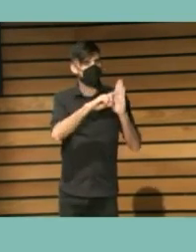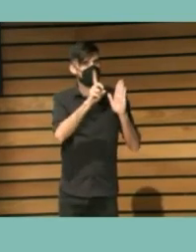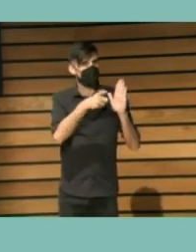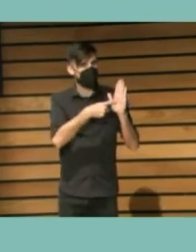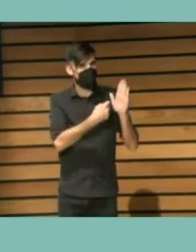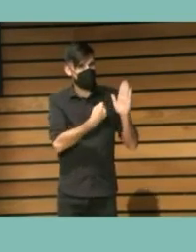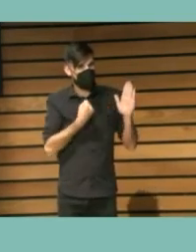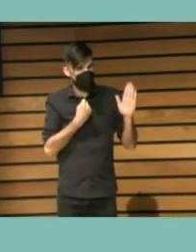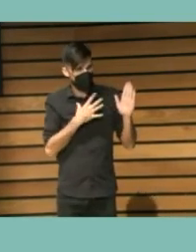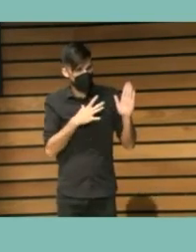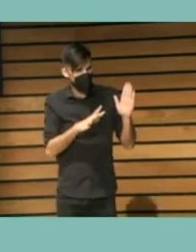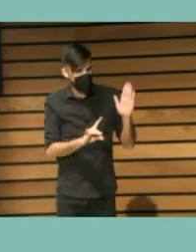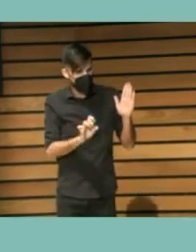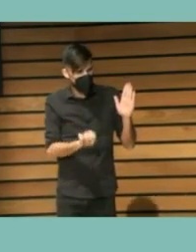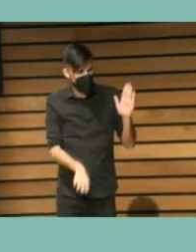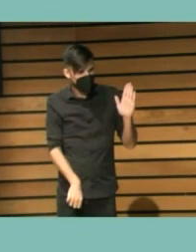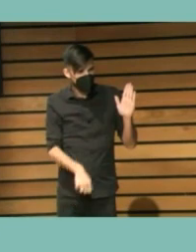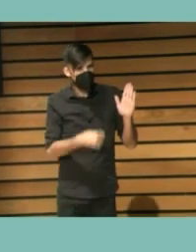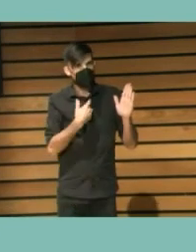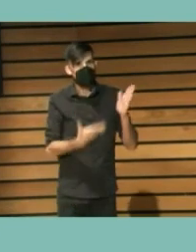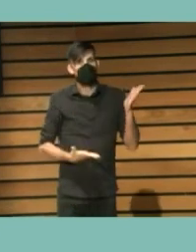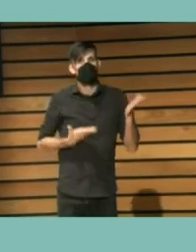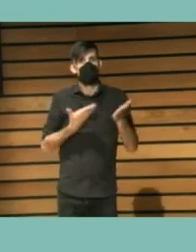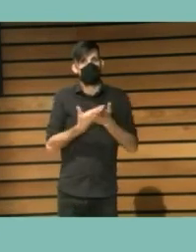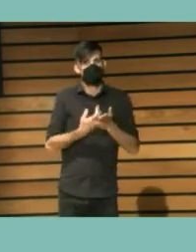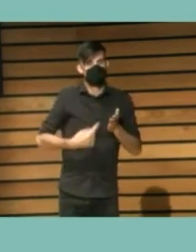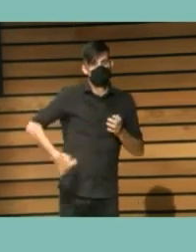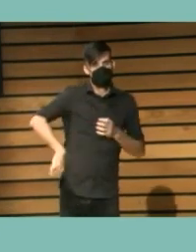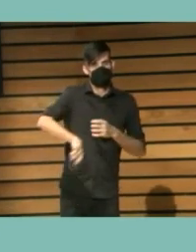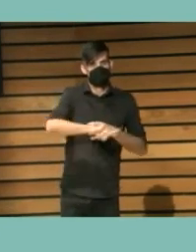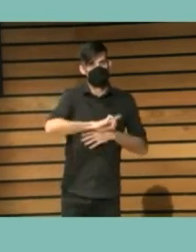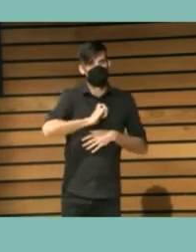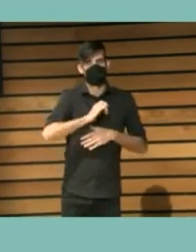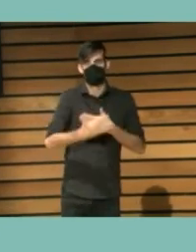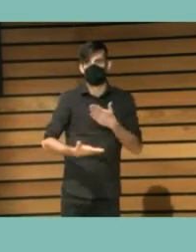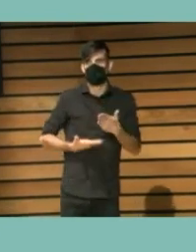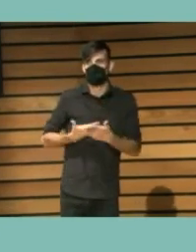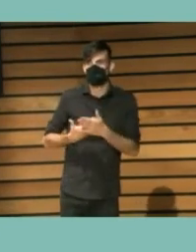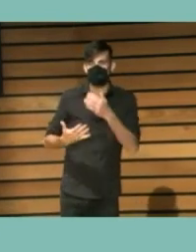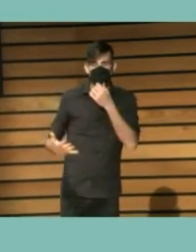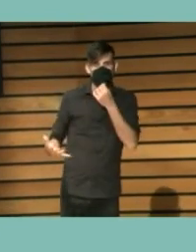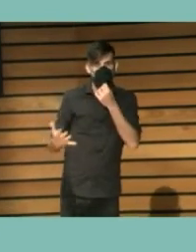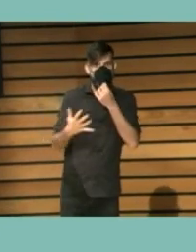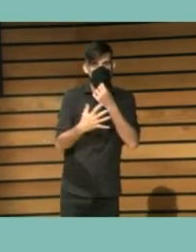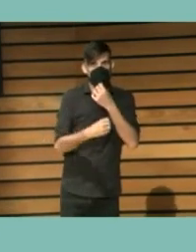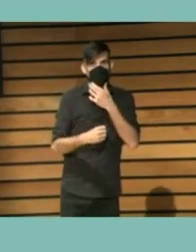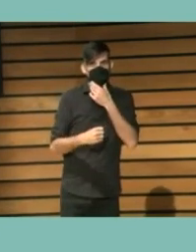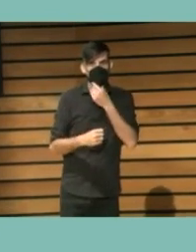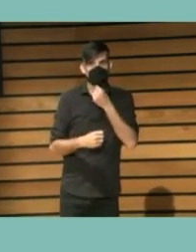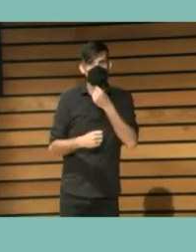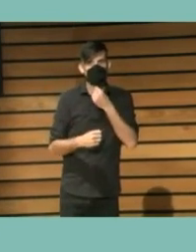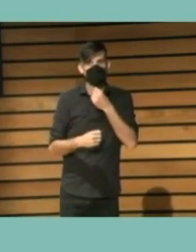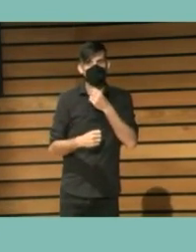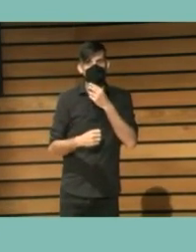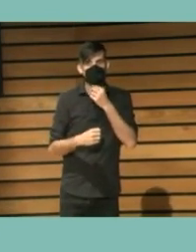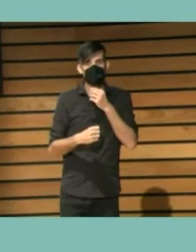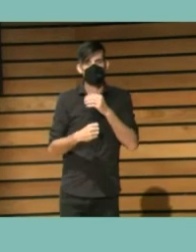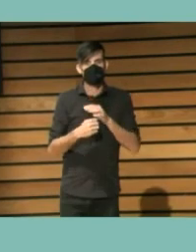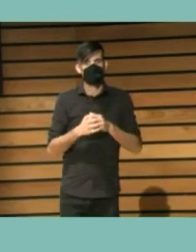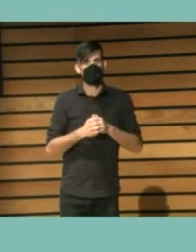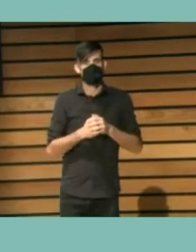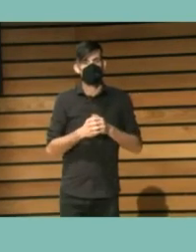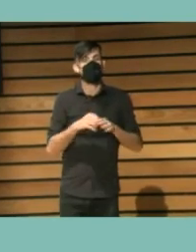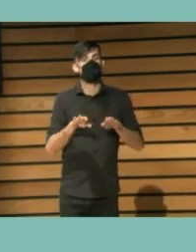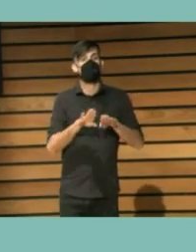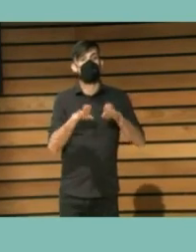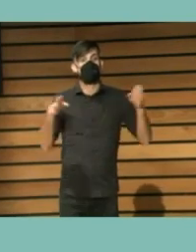yo hago una propuesta muy mundana para nosotros. Yo propongo que todos apuntemos en nuestros mostradores cada vez que le decimos que no a un